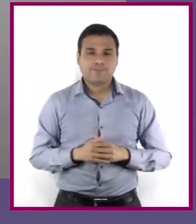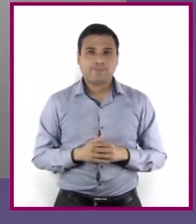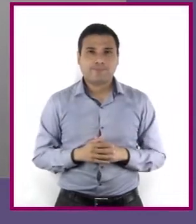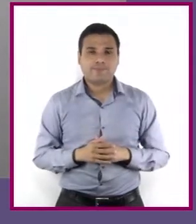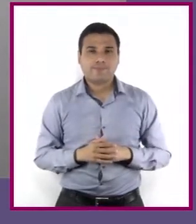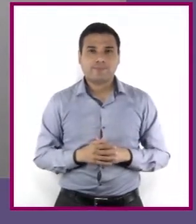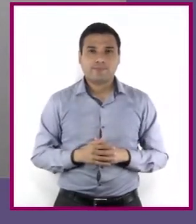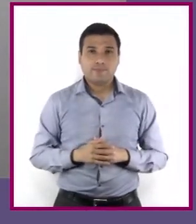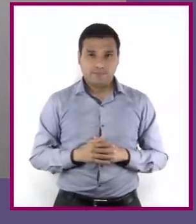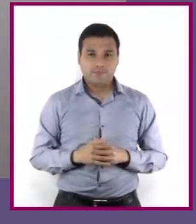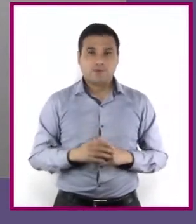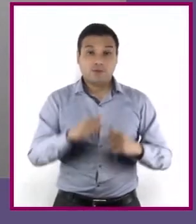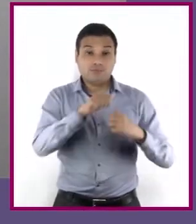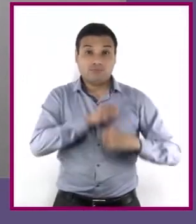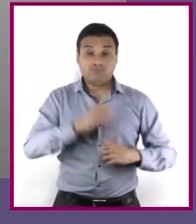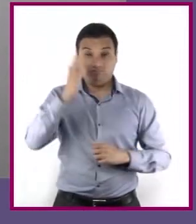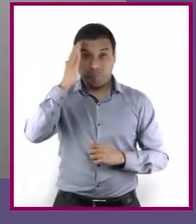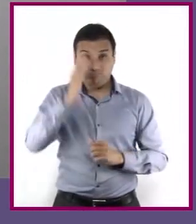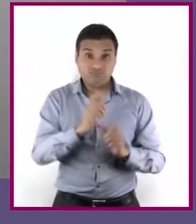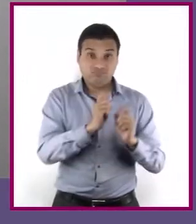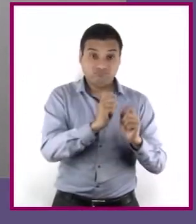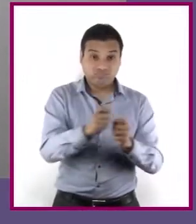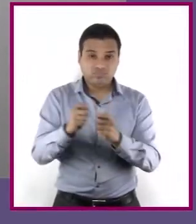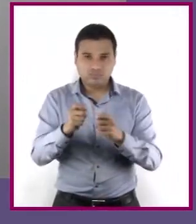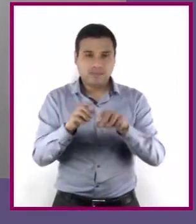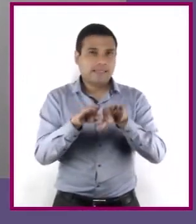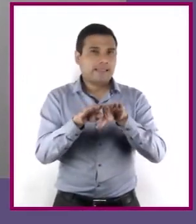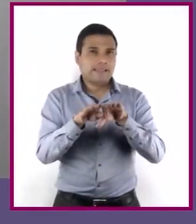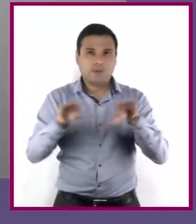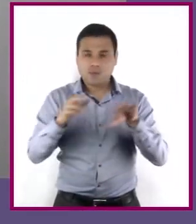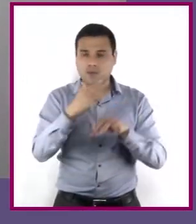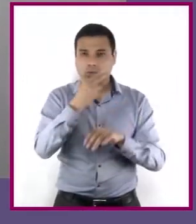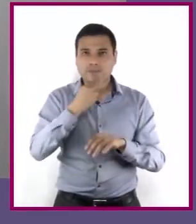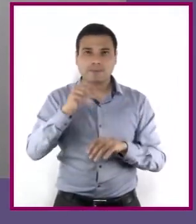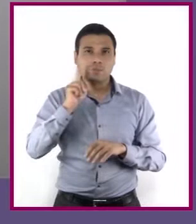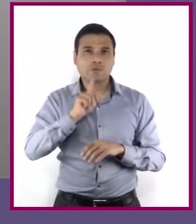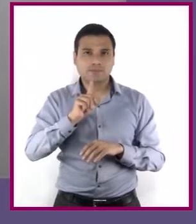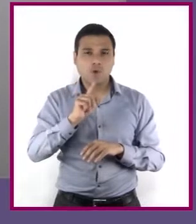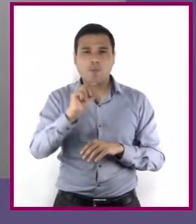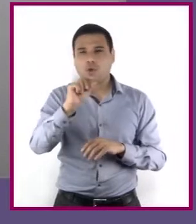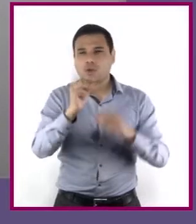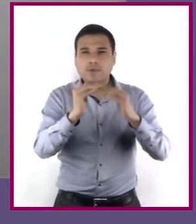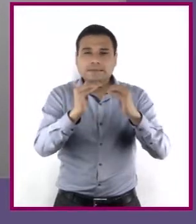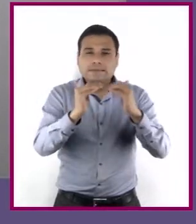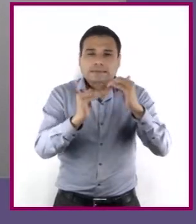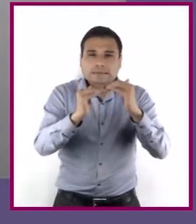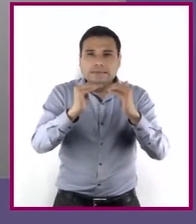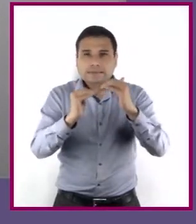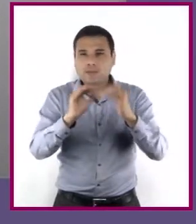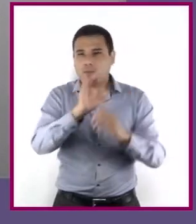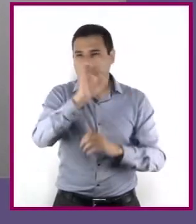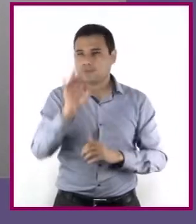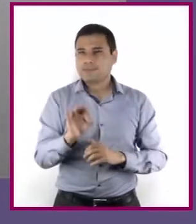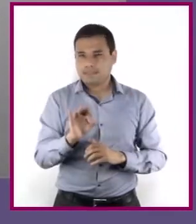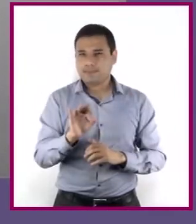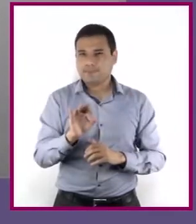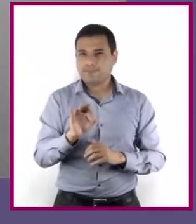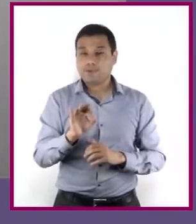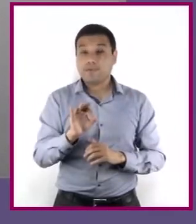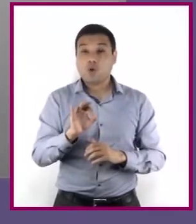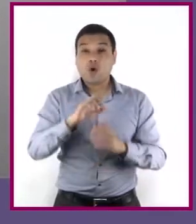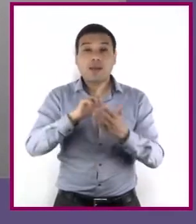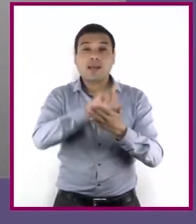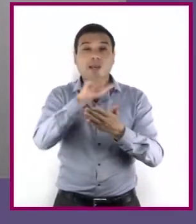se distribuyen en términos iguales entre los géneros o con mínimas diferencias porcentuales. El propósito de